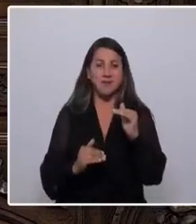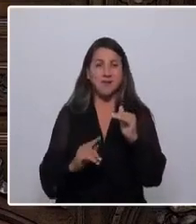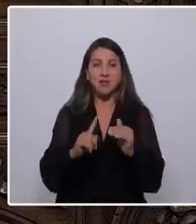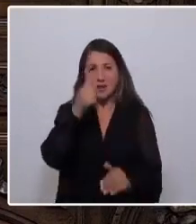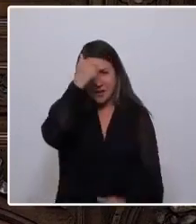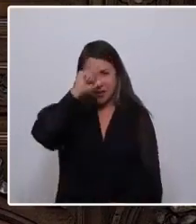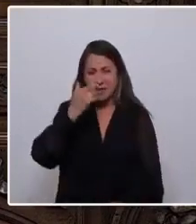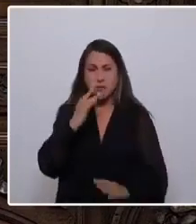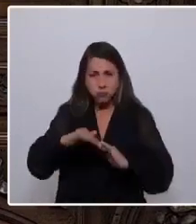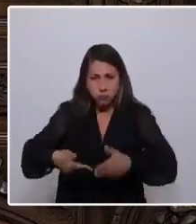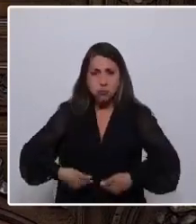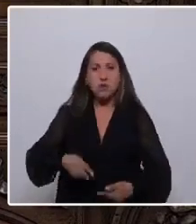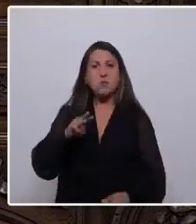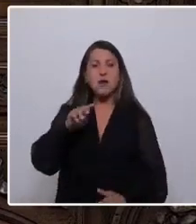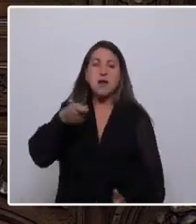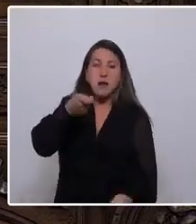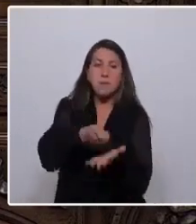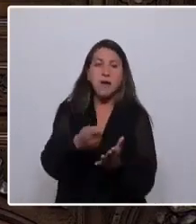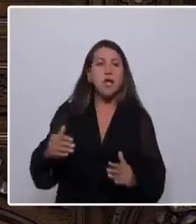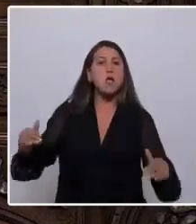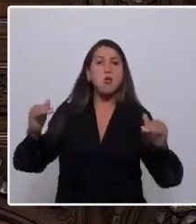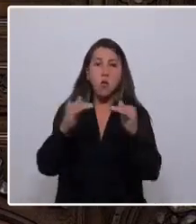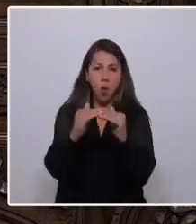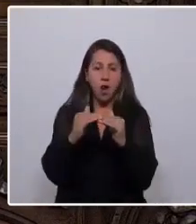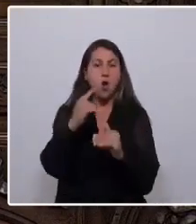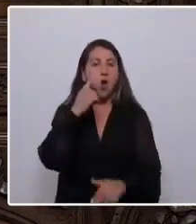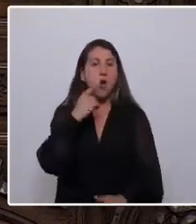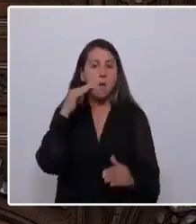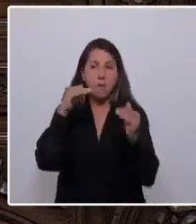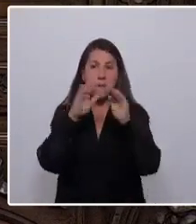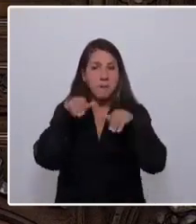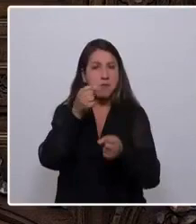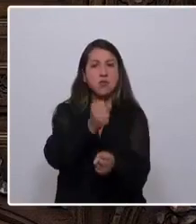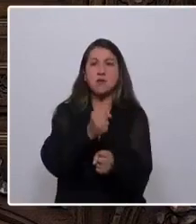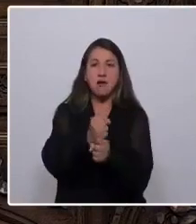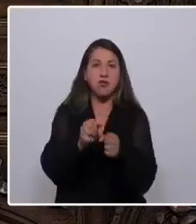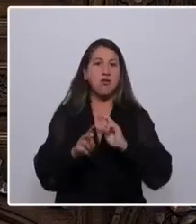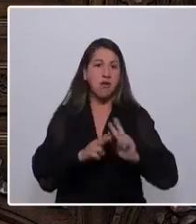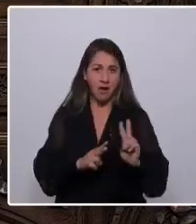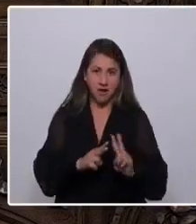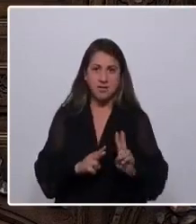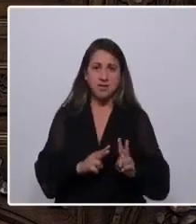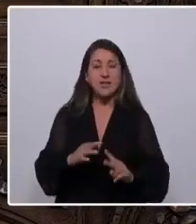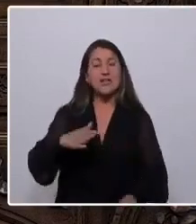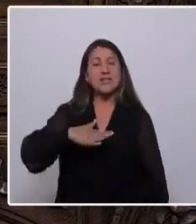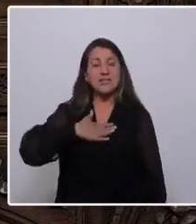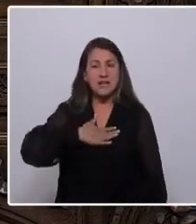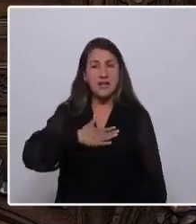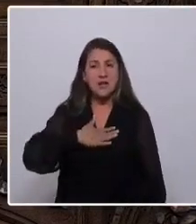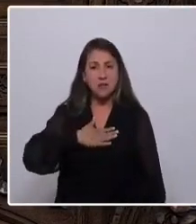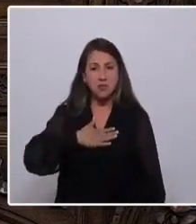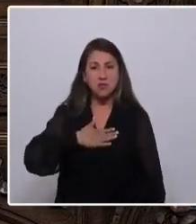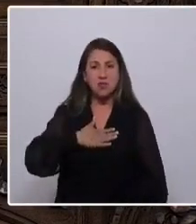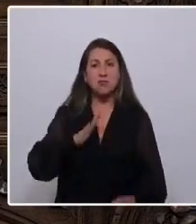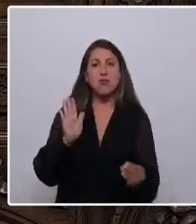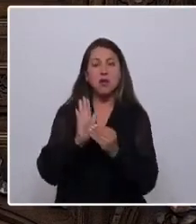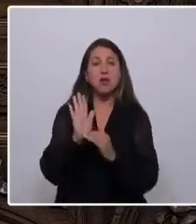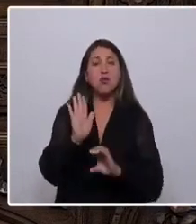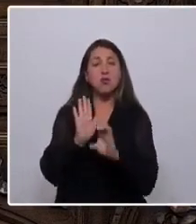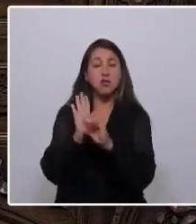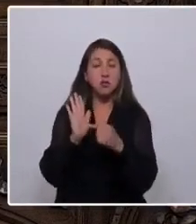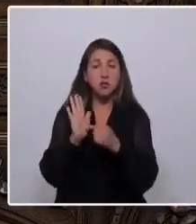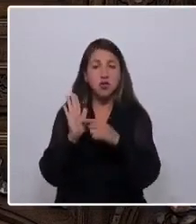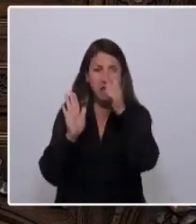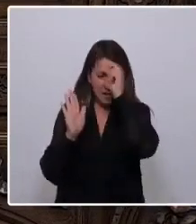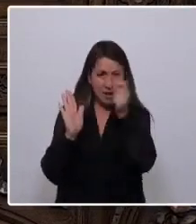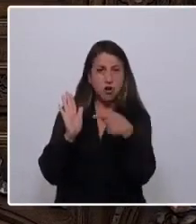madres, que les pague igual que a sus pares varones por el mismo trabajo realizado. Queremos dejarles una constitución que